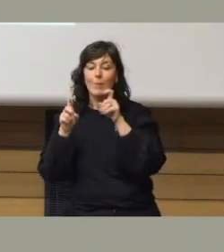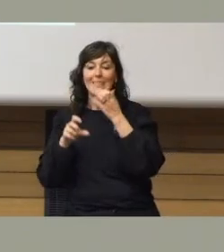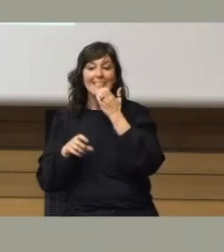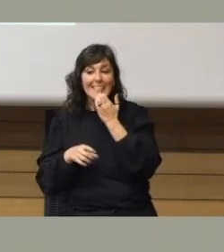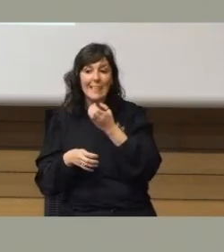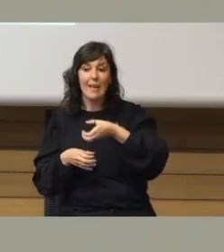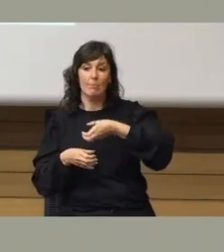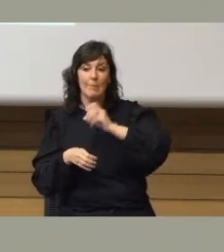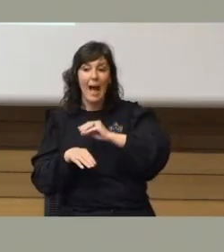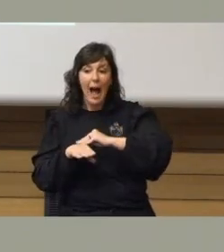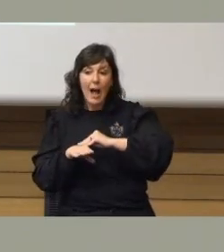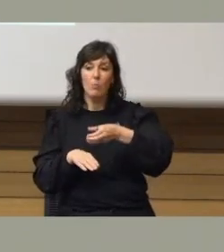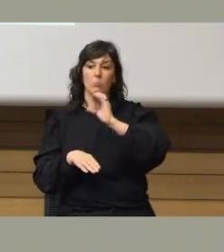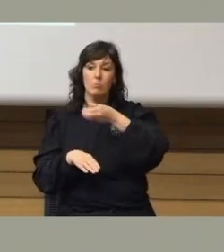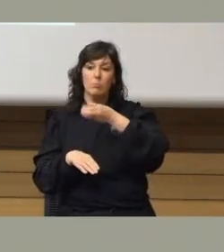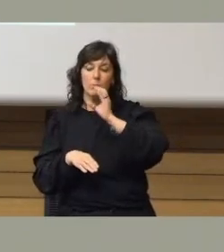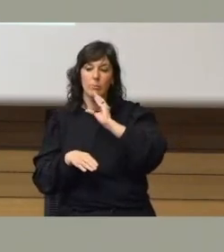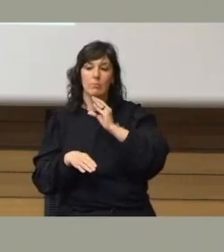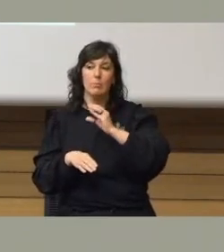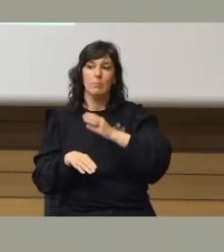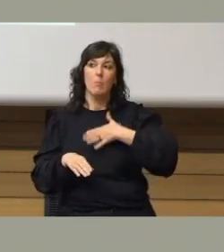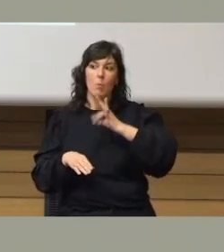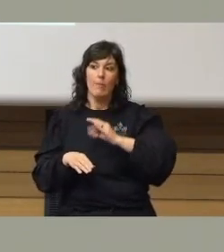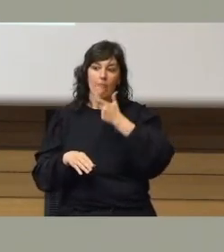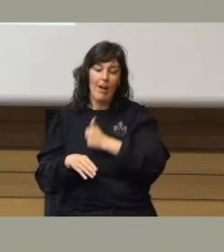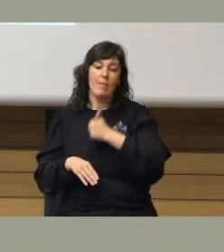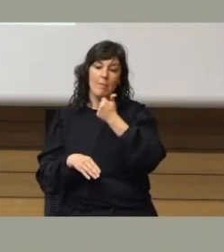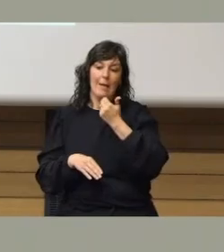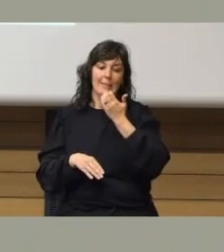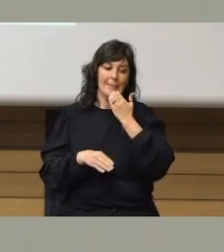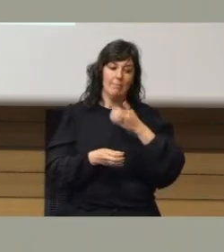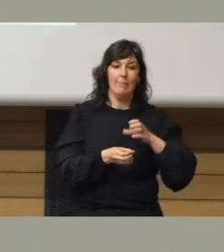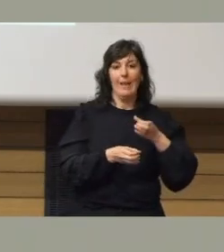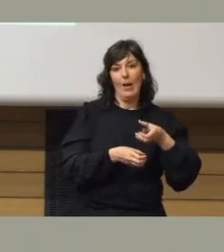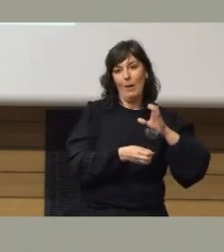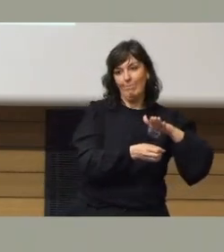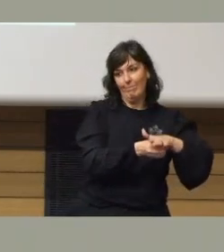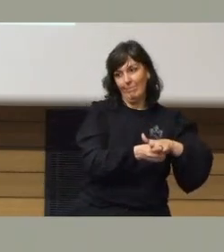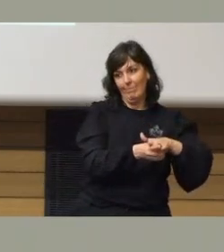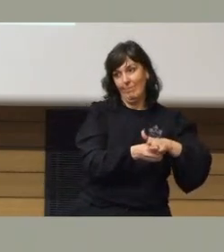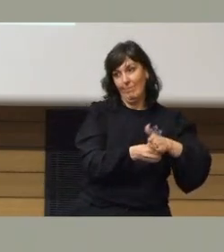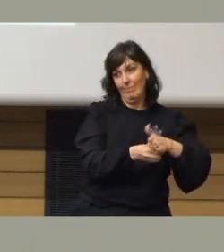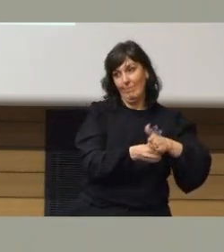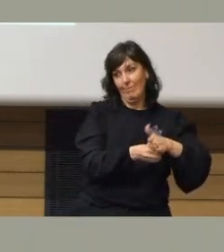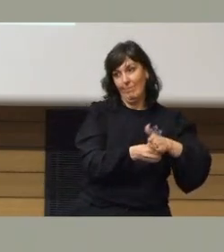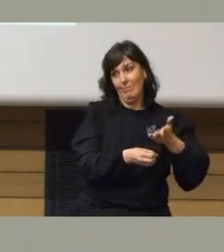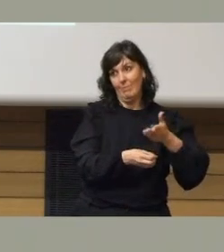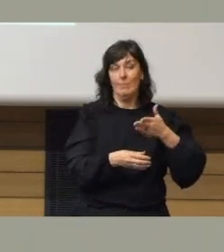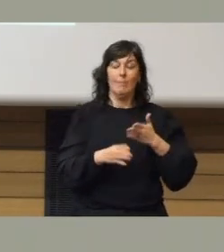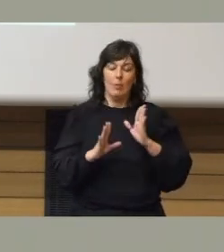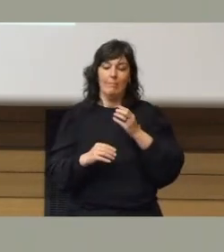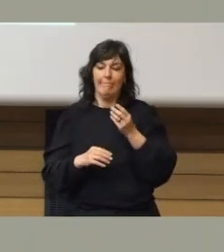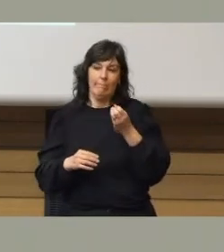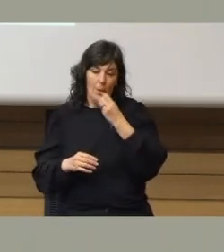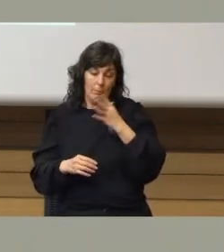probable que tápate la copa, que es menos probable. Bueno, está bien que se hagan. El